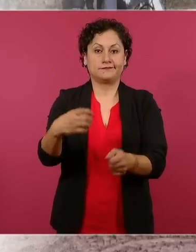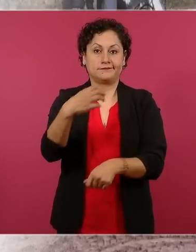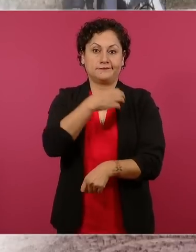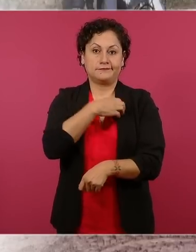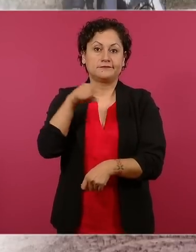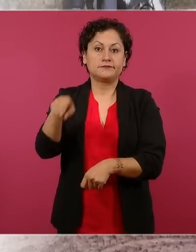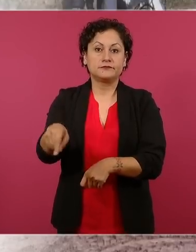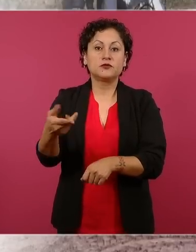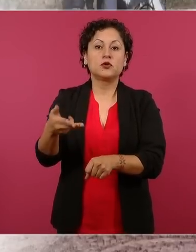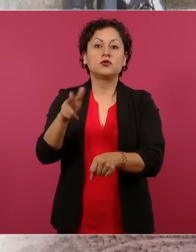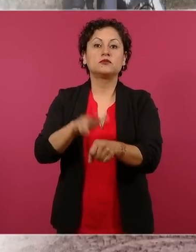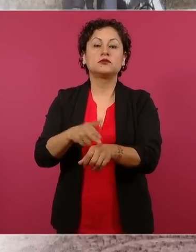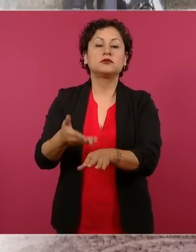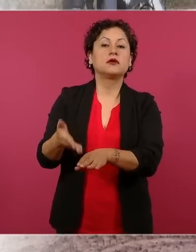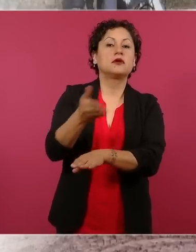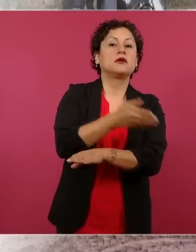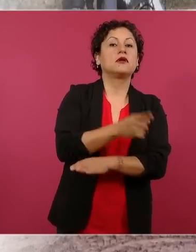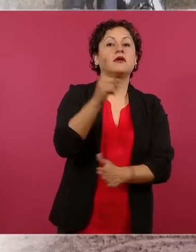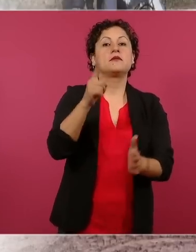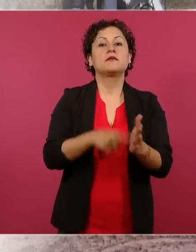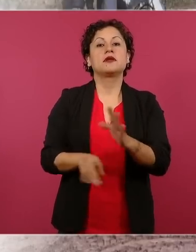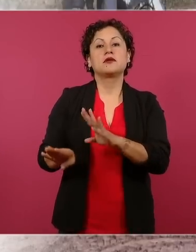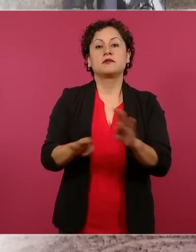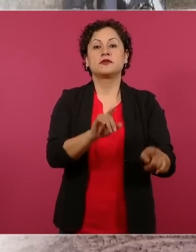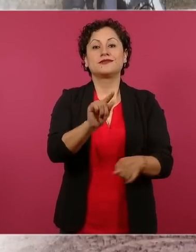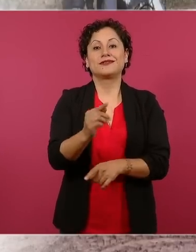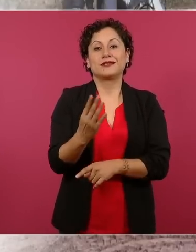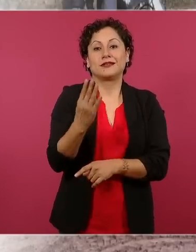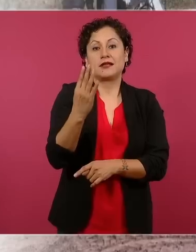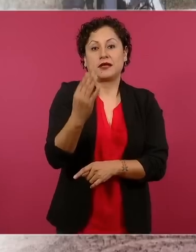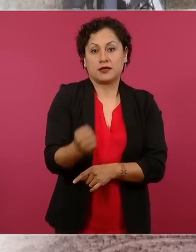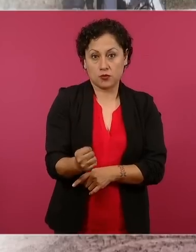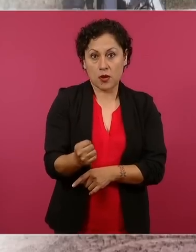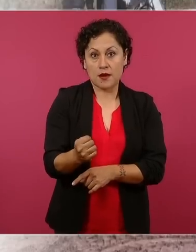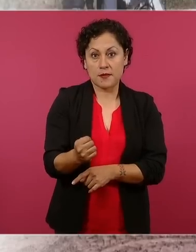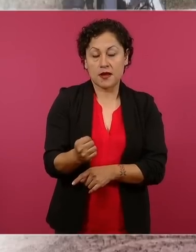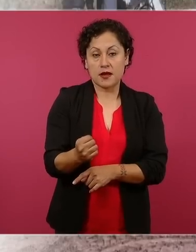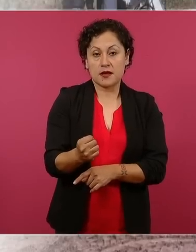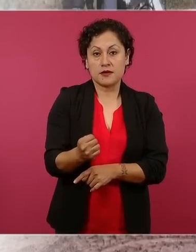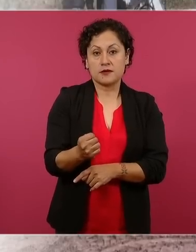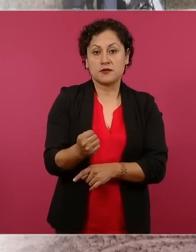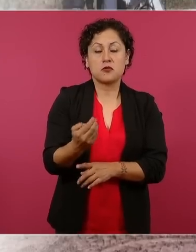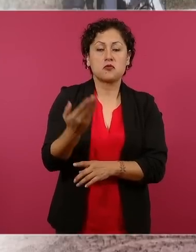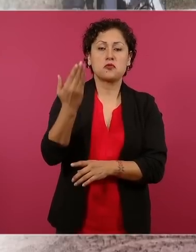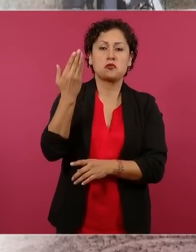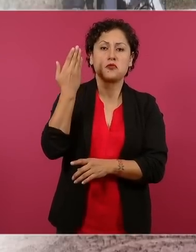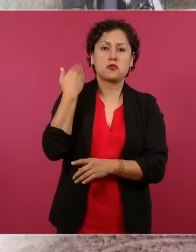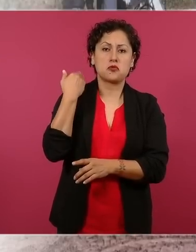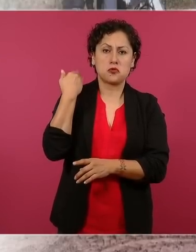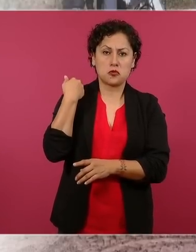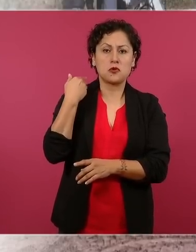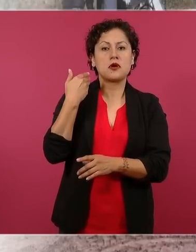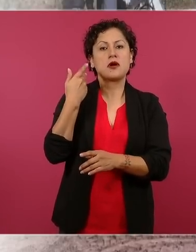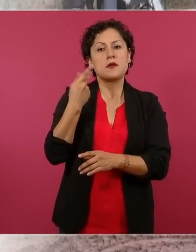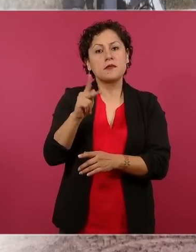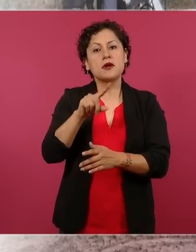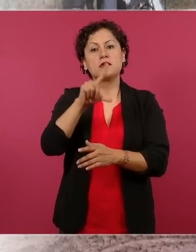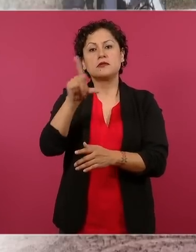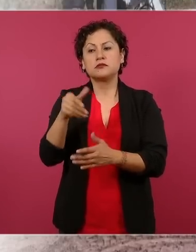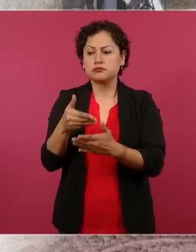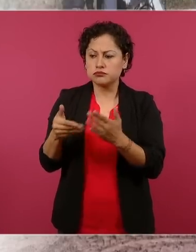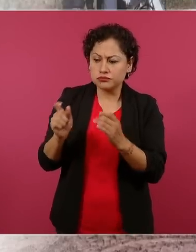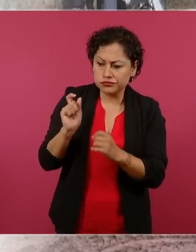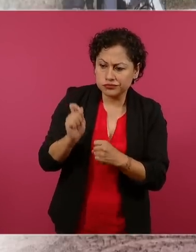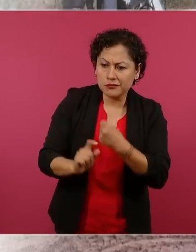que desde 1979 había presentado en años recientes problemas tanto